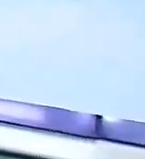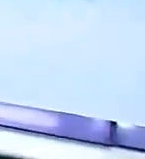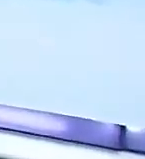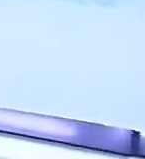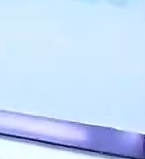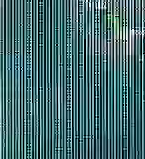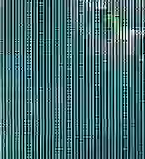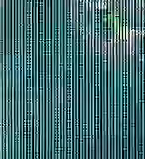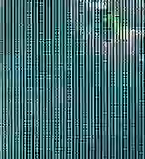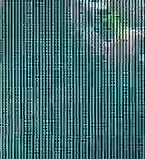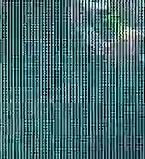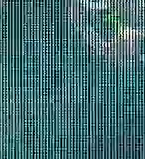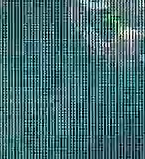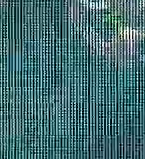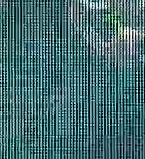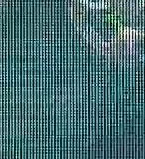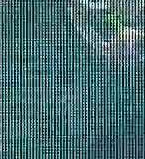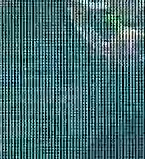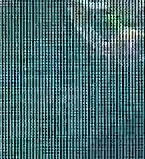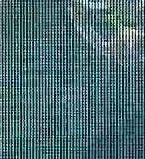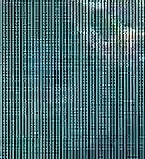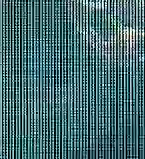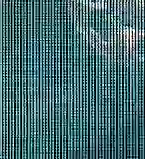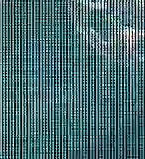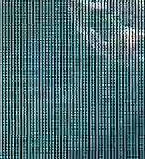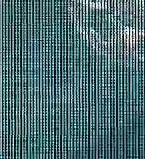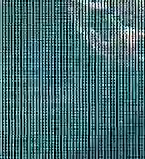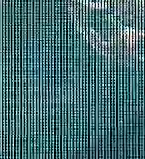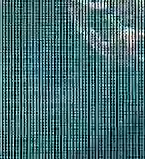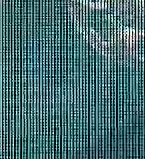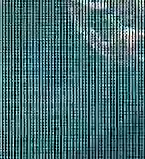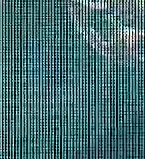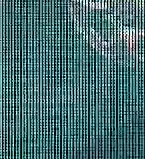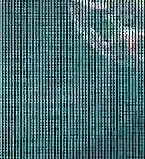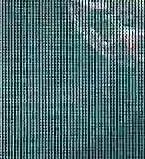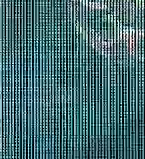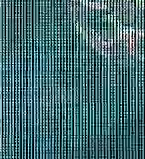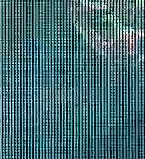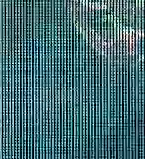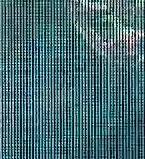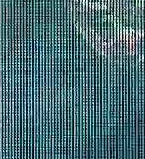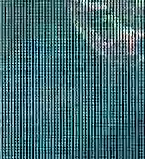Cambiamos completamente el rumbo de la información para darles a conocer que 58 toneladas en